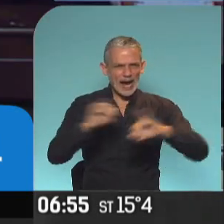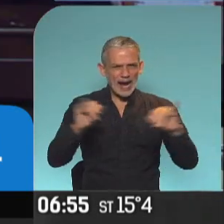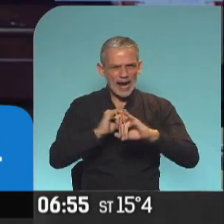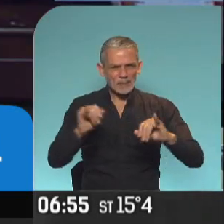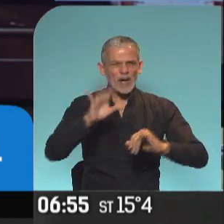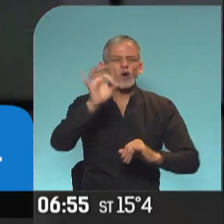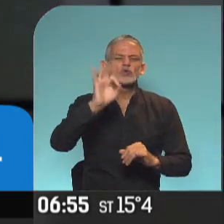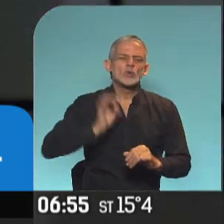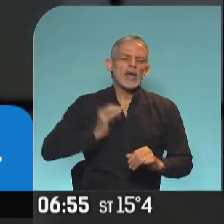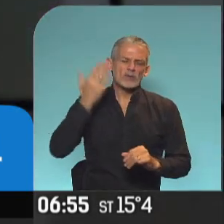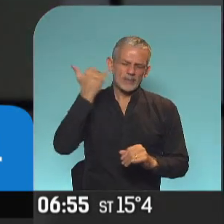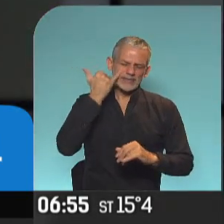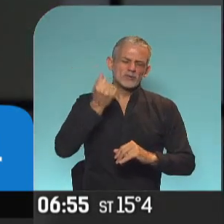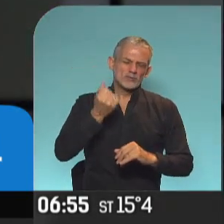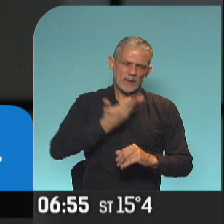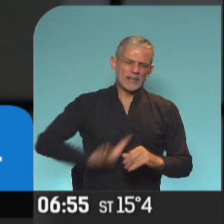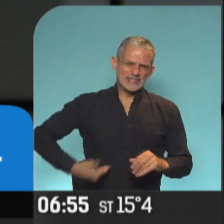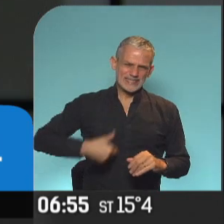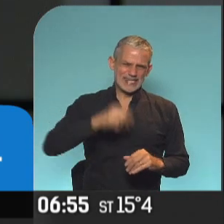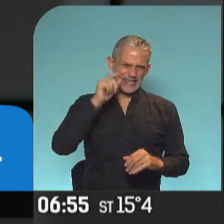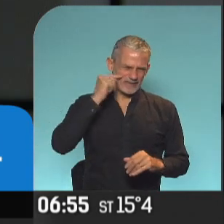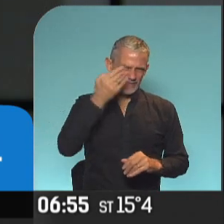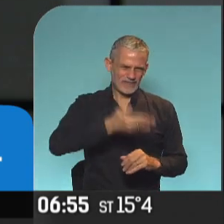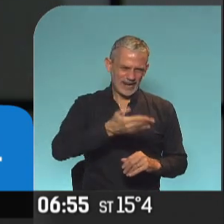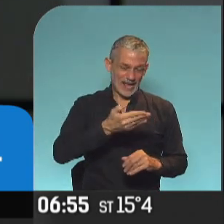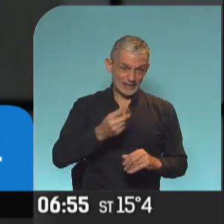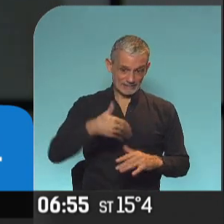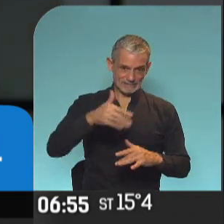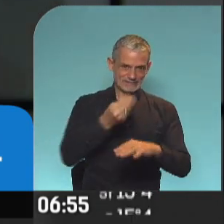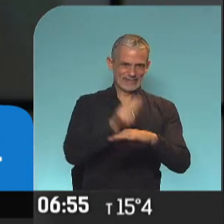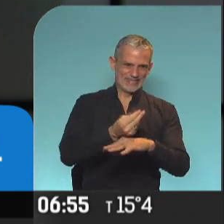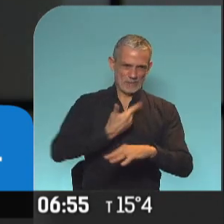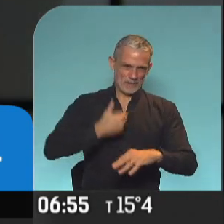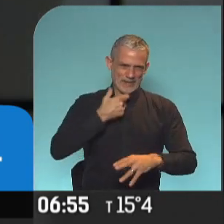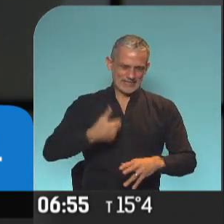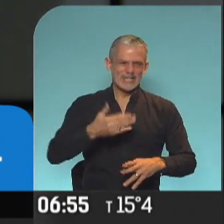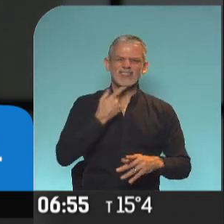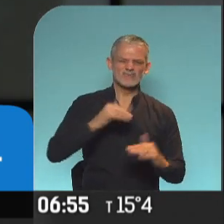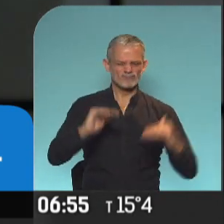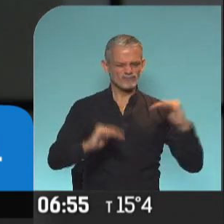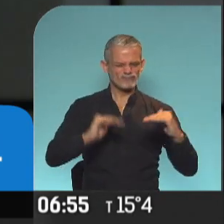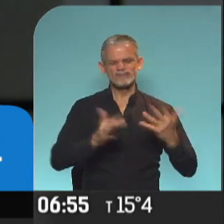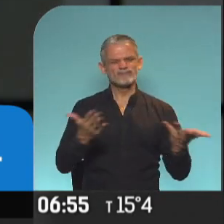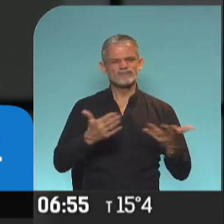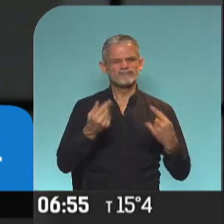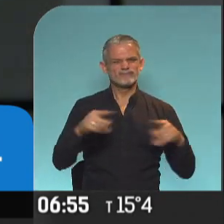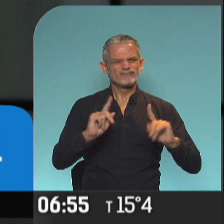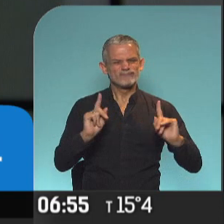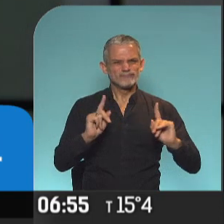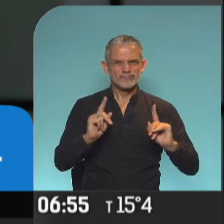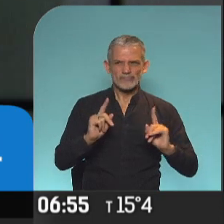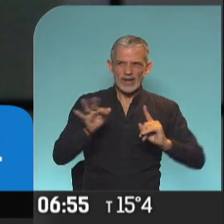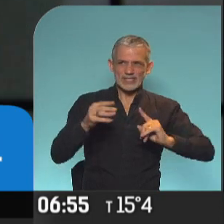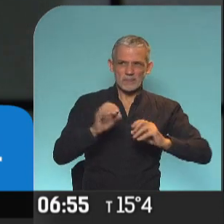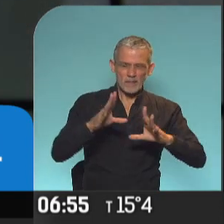En octubre del año pasado, el presidente Alberto Fernández, candidato, hacía referencia a la injusta distribución de recursos, pero no únicamente a la